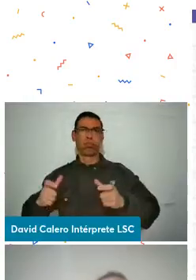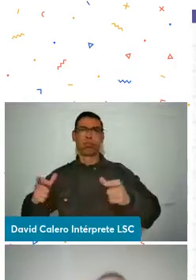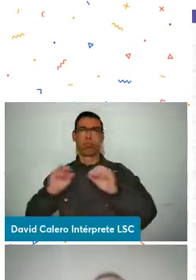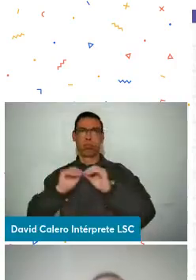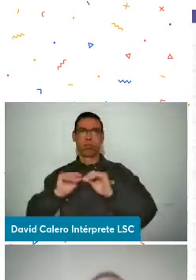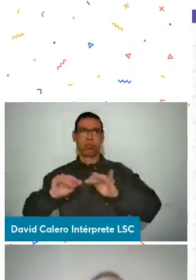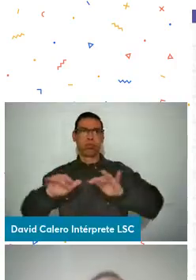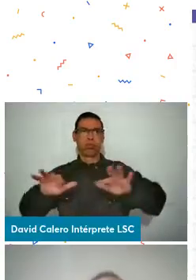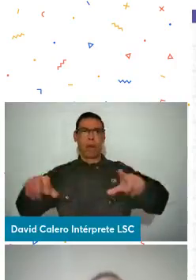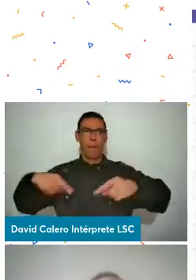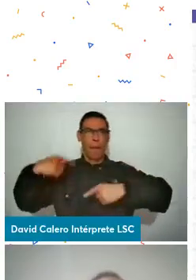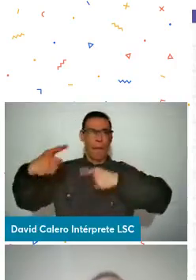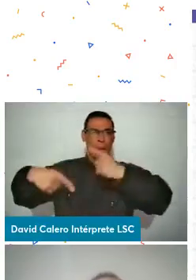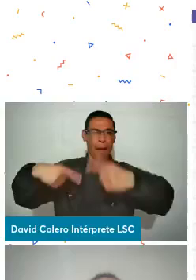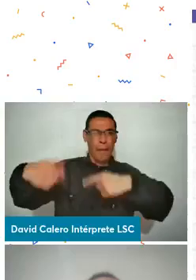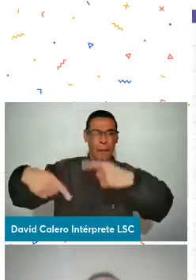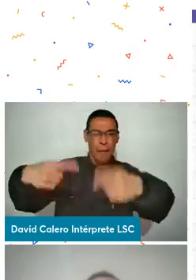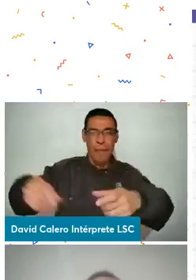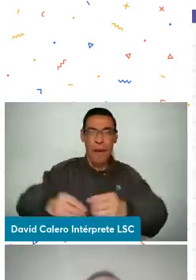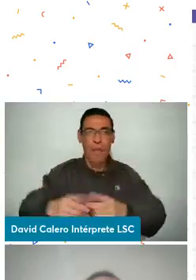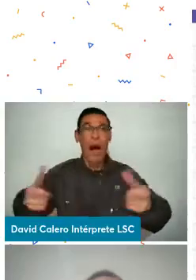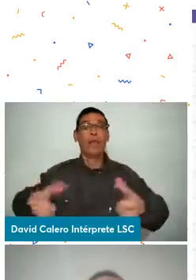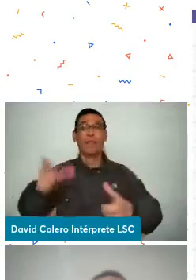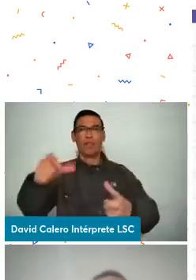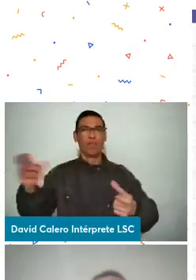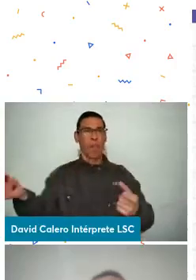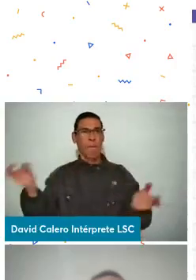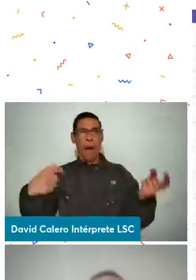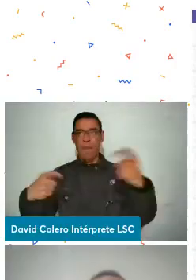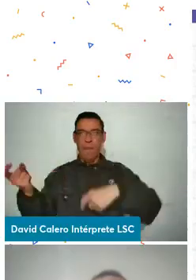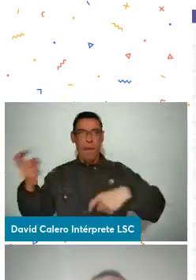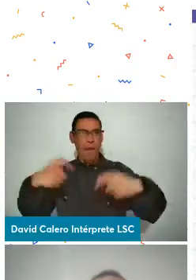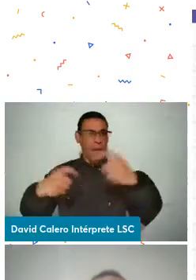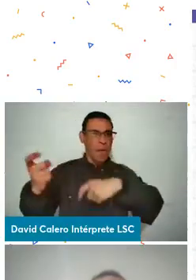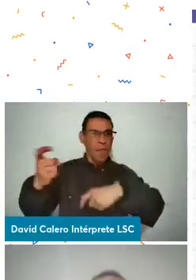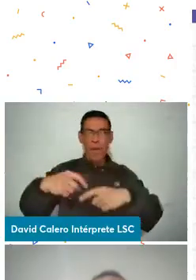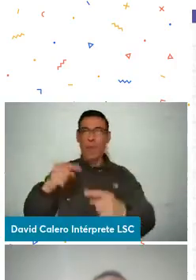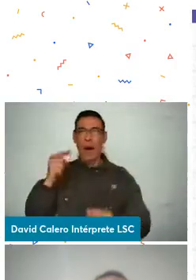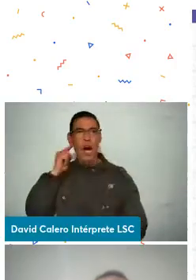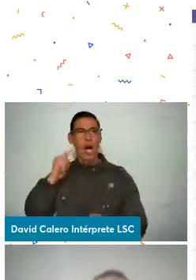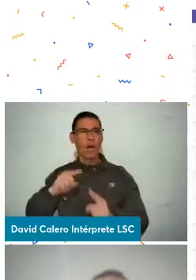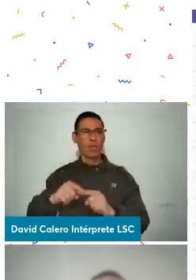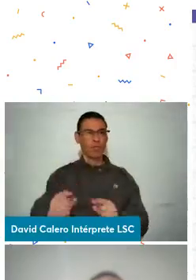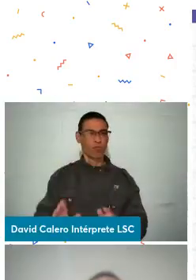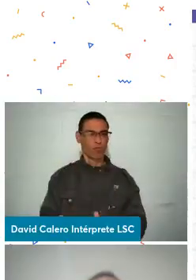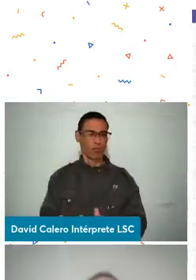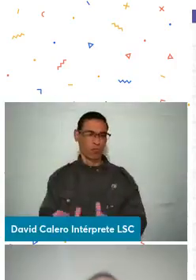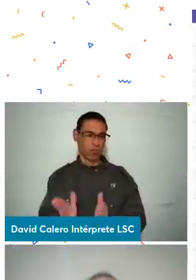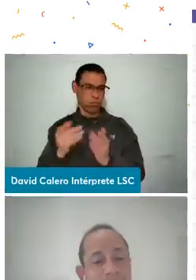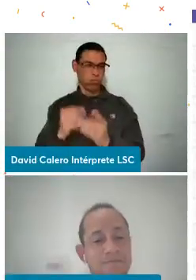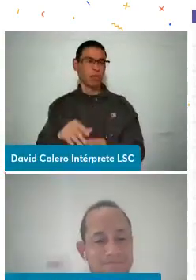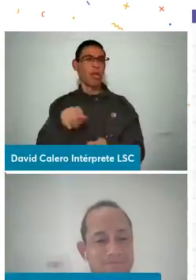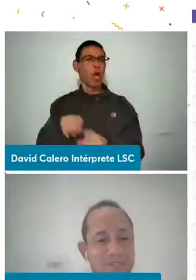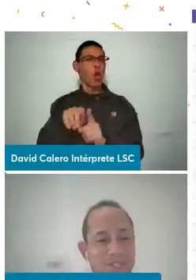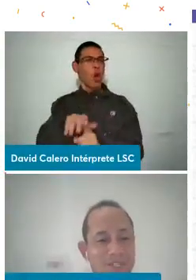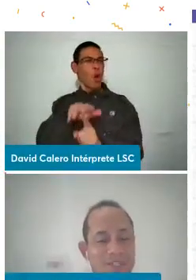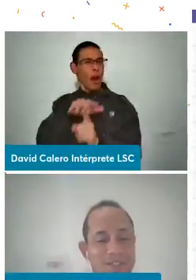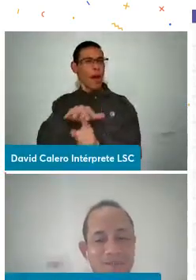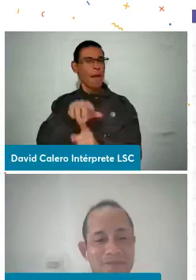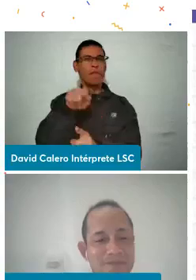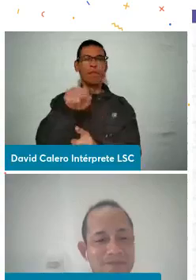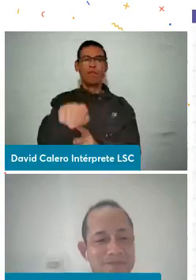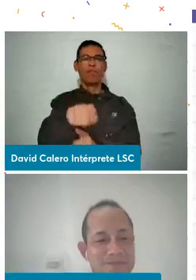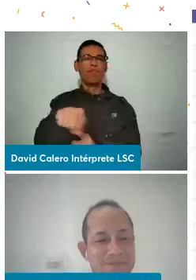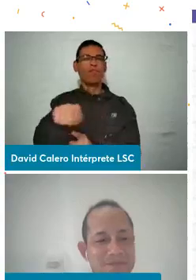se van uniendo más personas al ver la motivación y al ver todo lo que genera en la comunidad educativa. Muchas